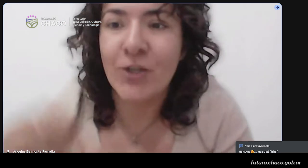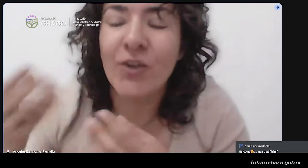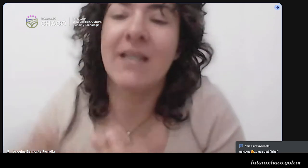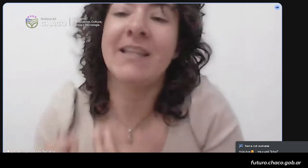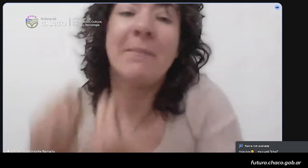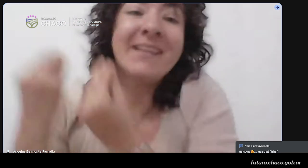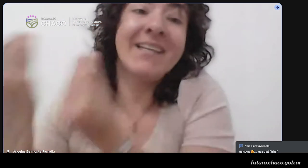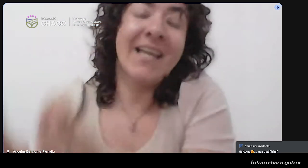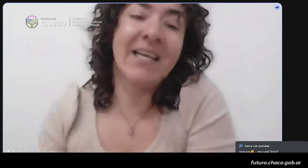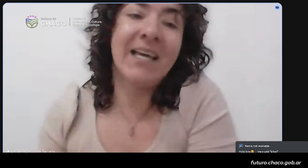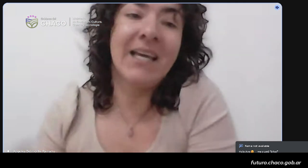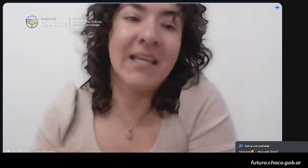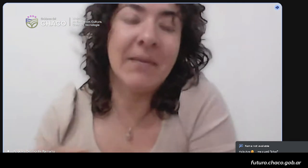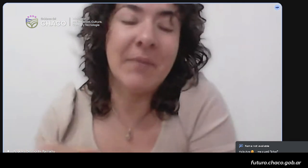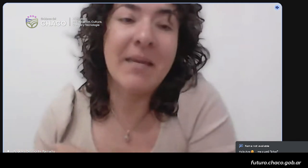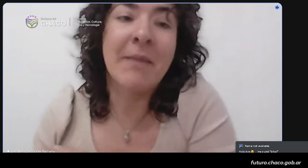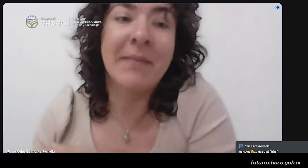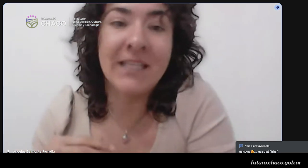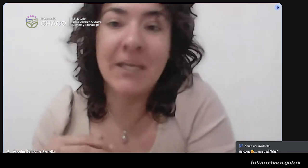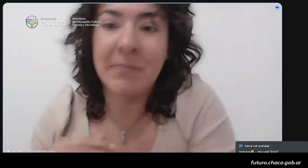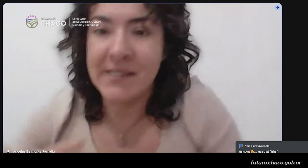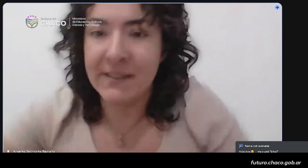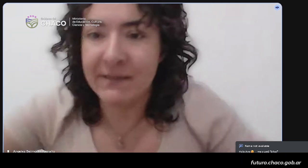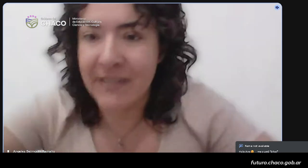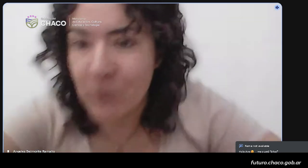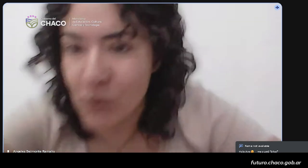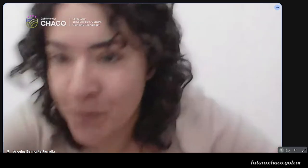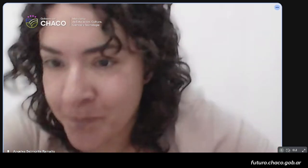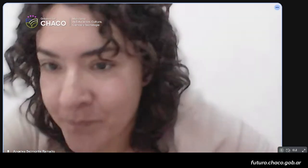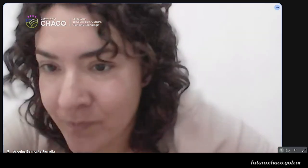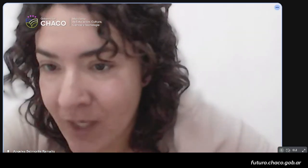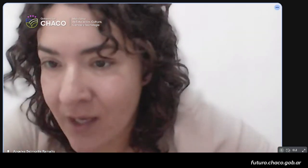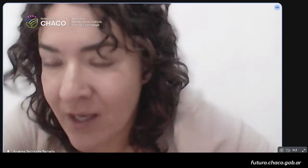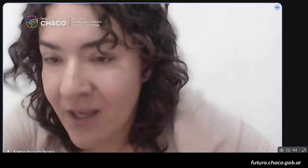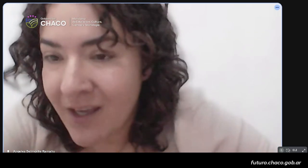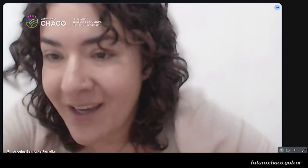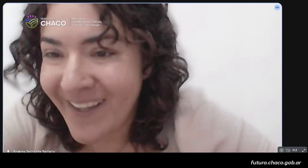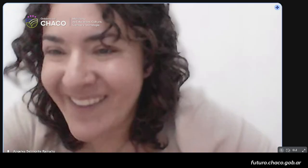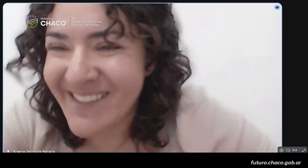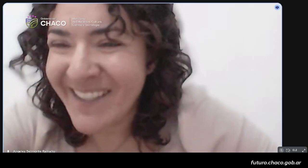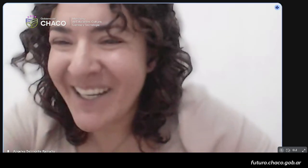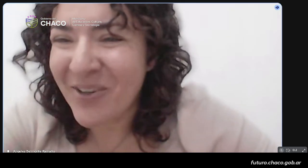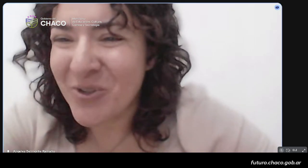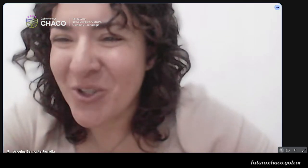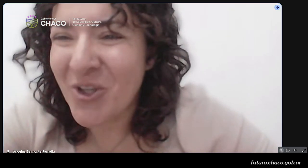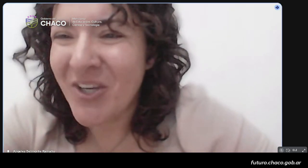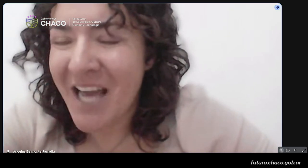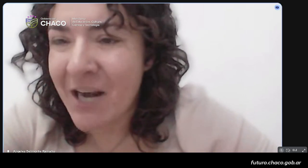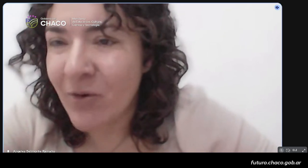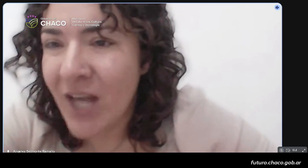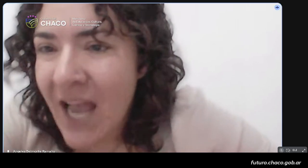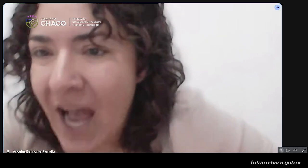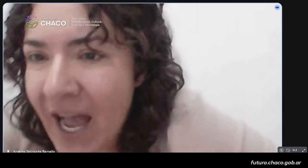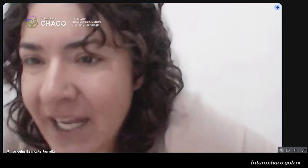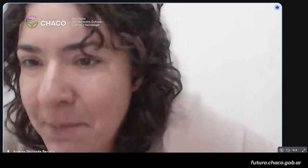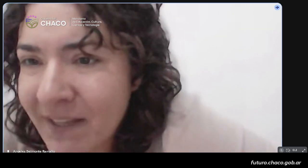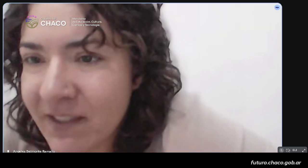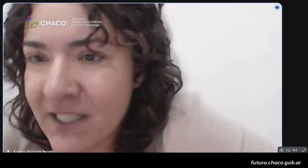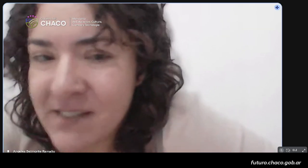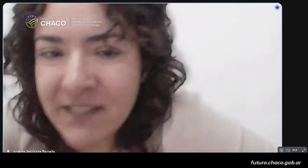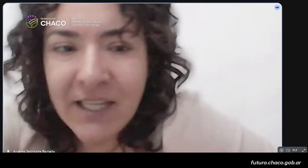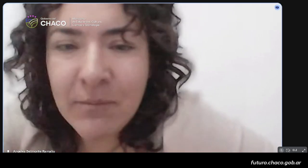despegarnos de este material que primeramente les presentamos. Dicen que les gustó lo del árbol.